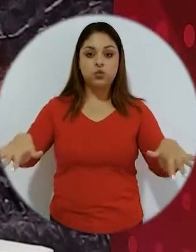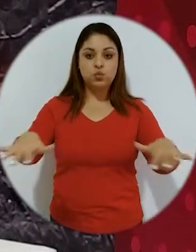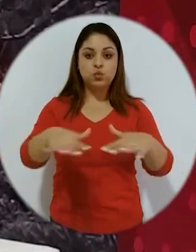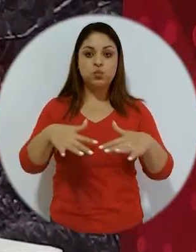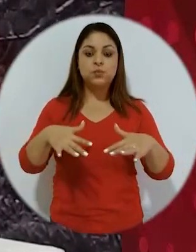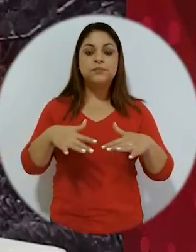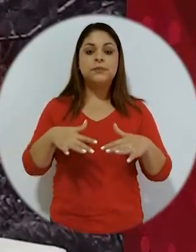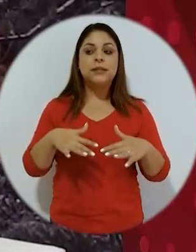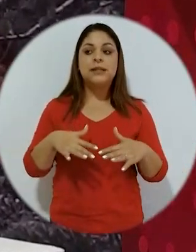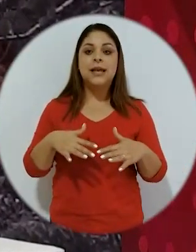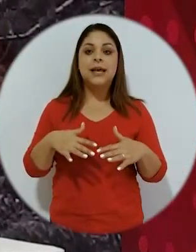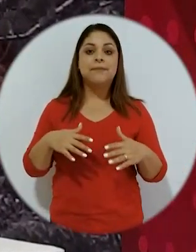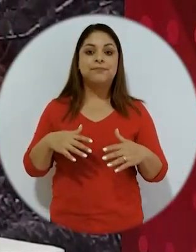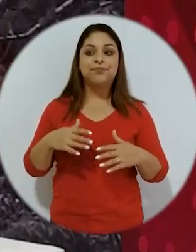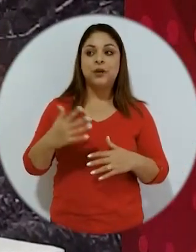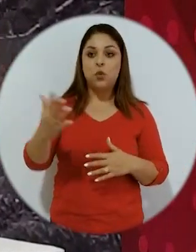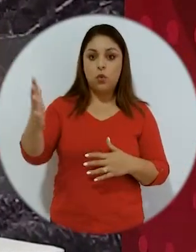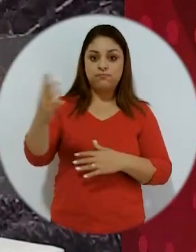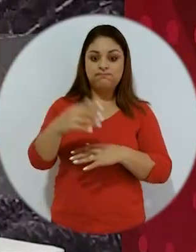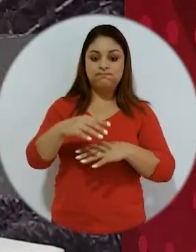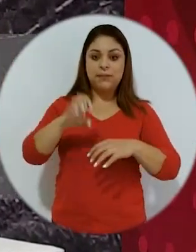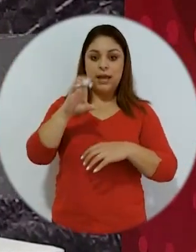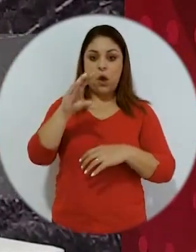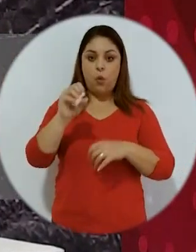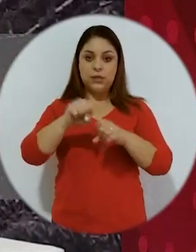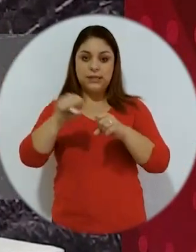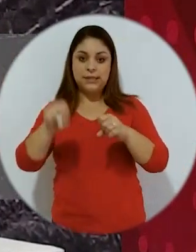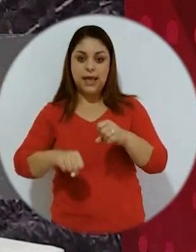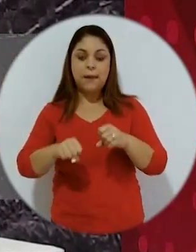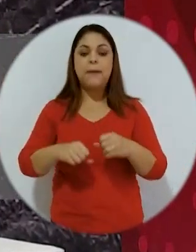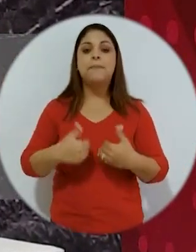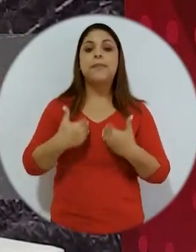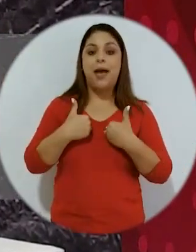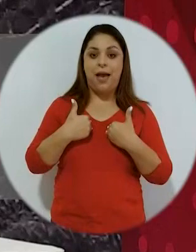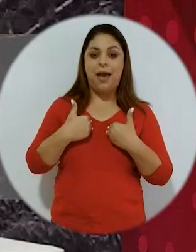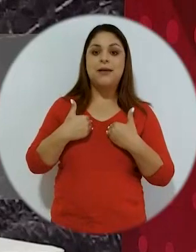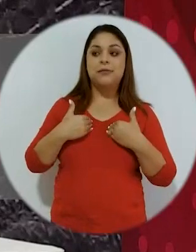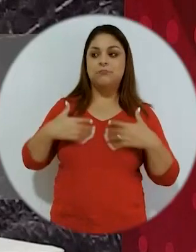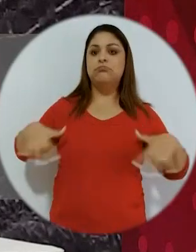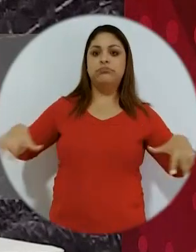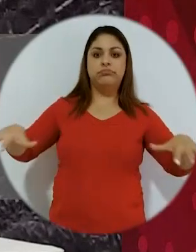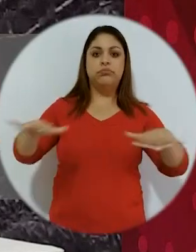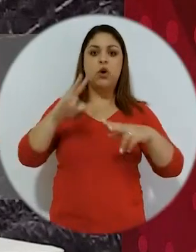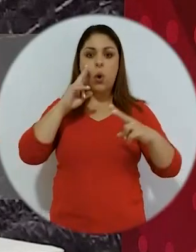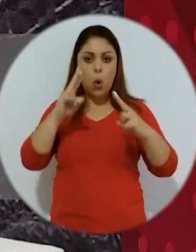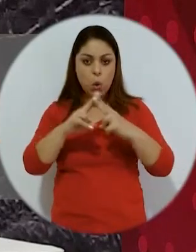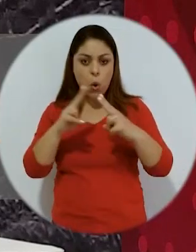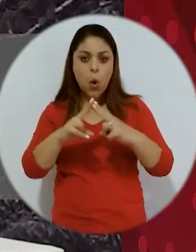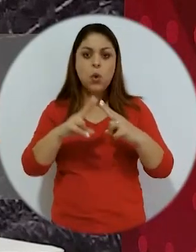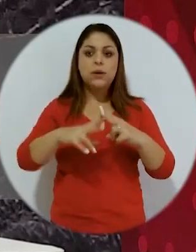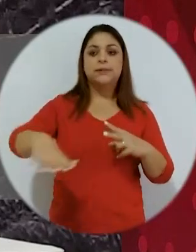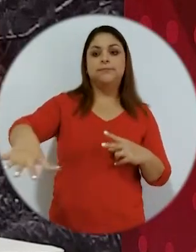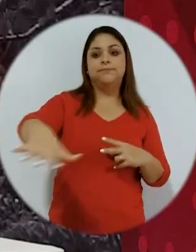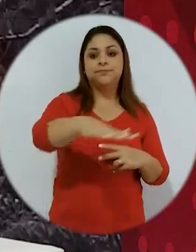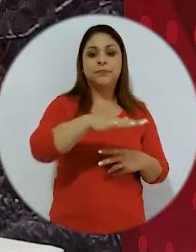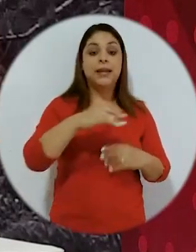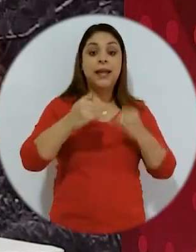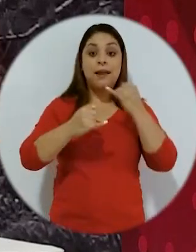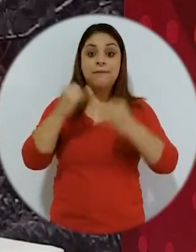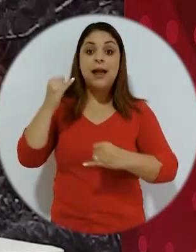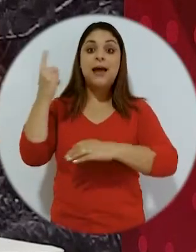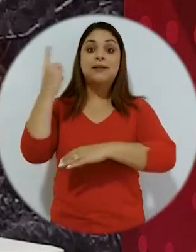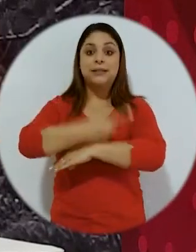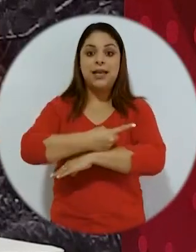que el ecosistema que está en nacimiento y en consolidación termine de conocerse, que los actores se